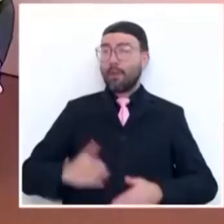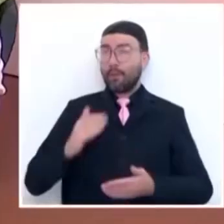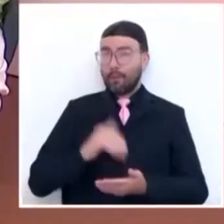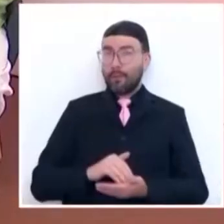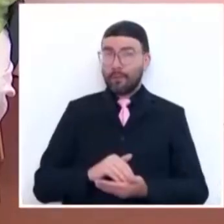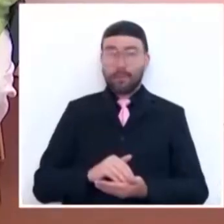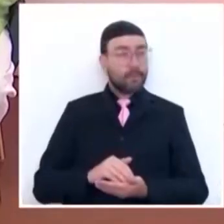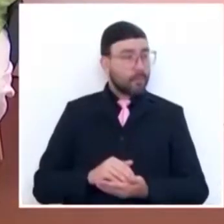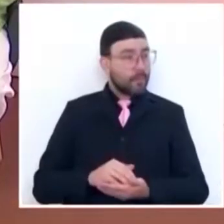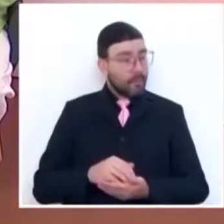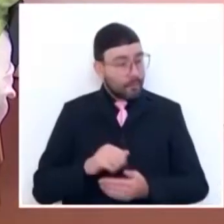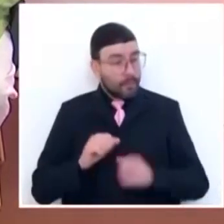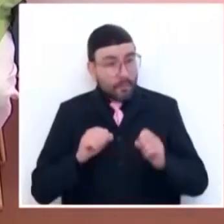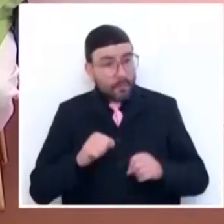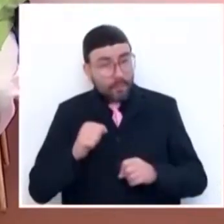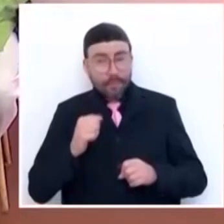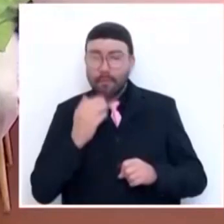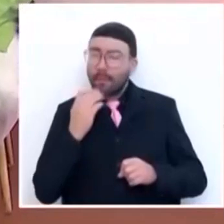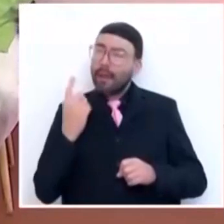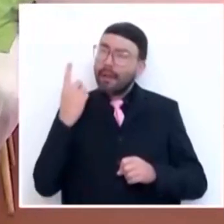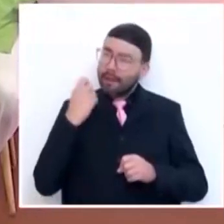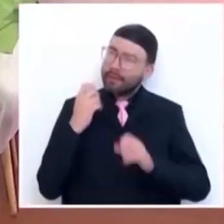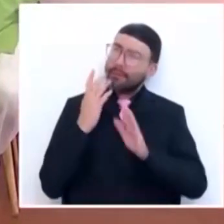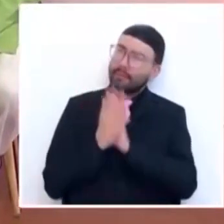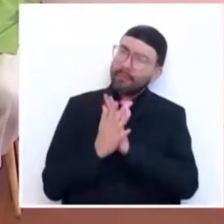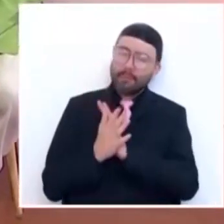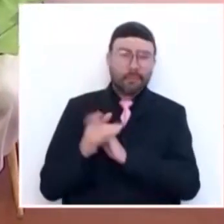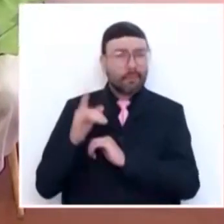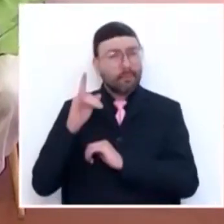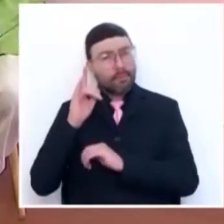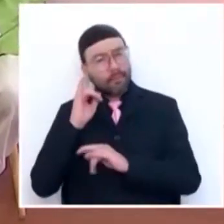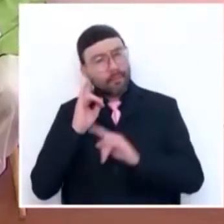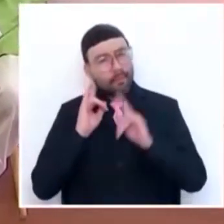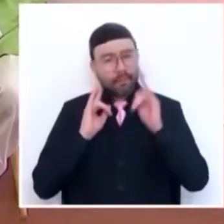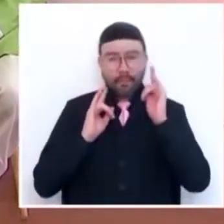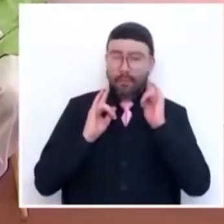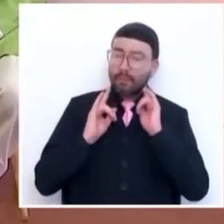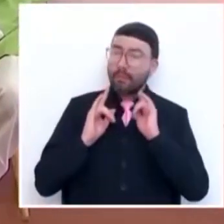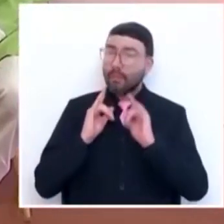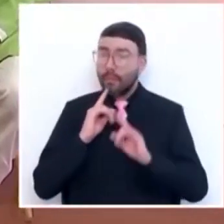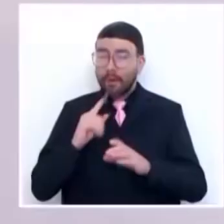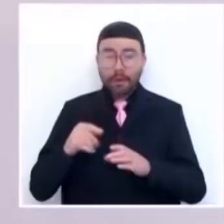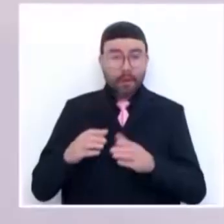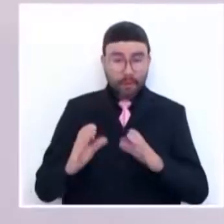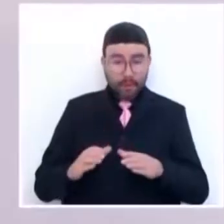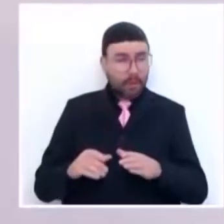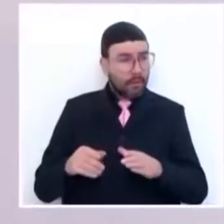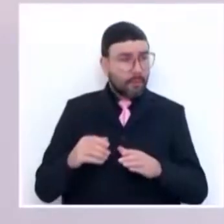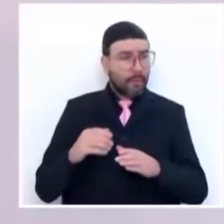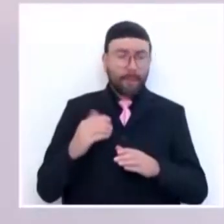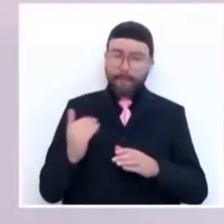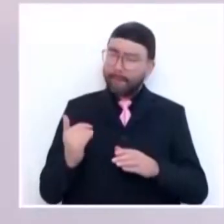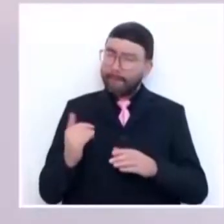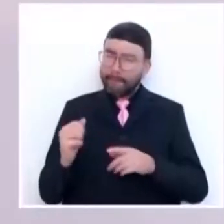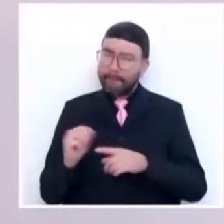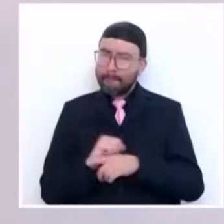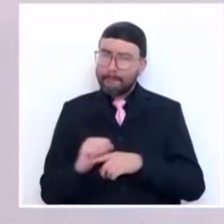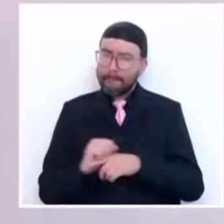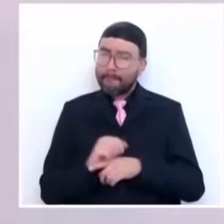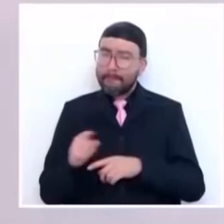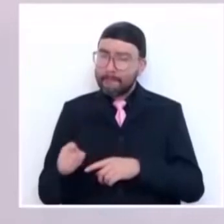es donde lo que conversábamos ayer, ¿no? Con el sonido, por ejemplo, el hanpan, que es un instrumento que estamos ensayando, que